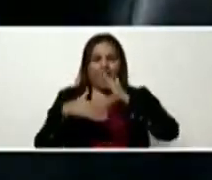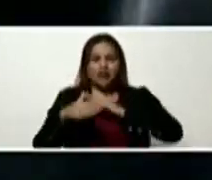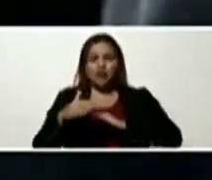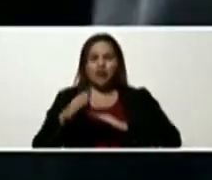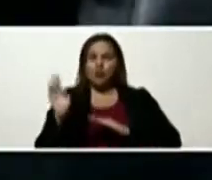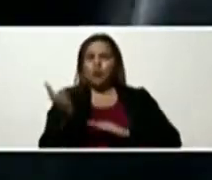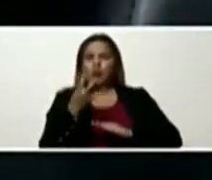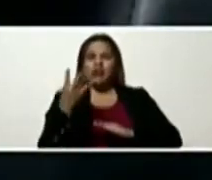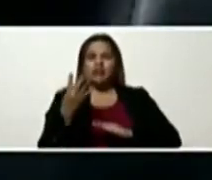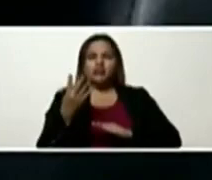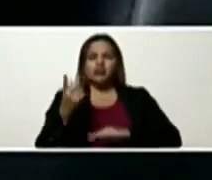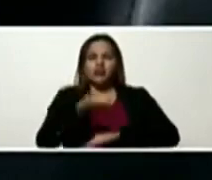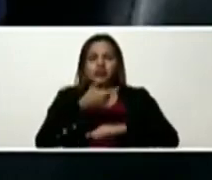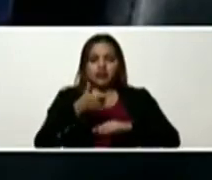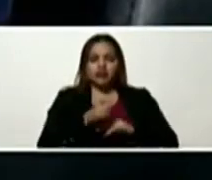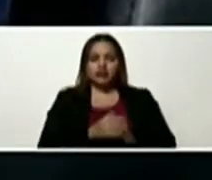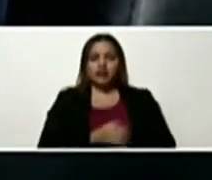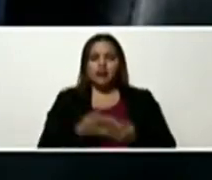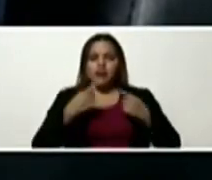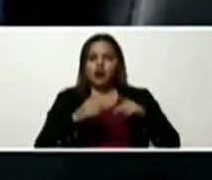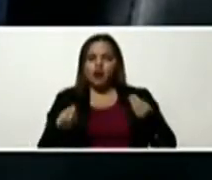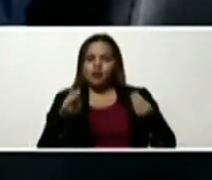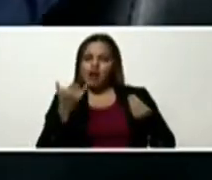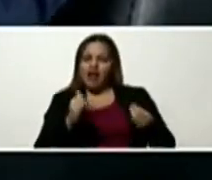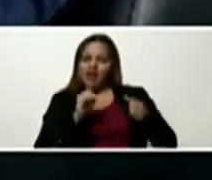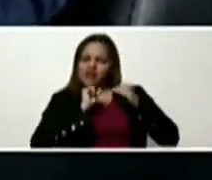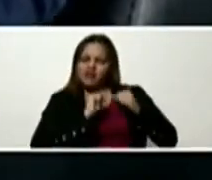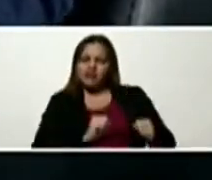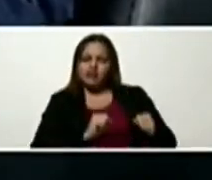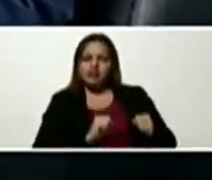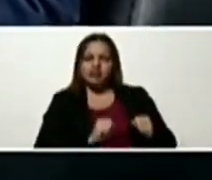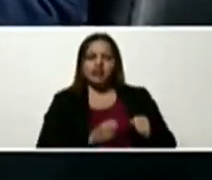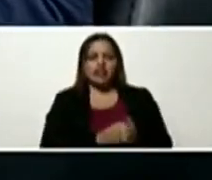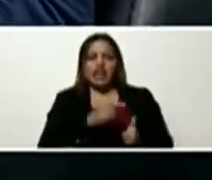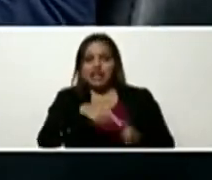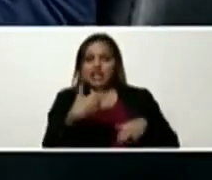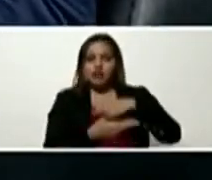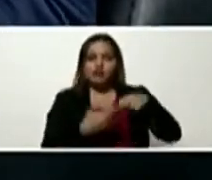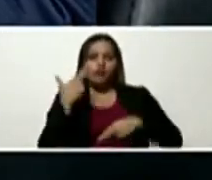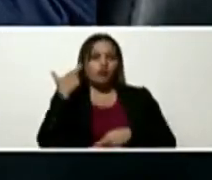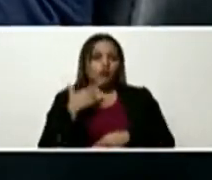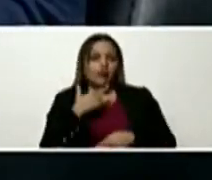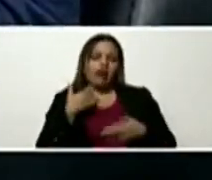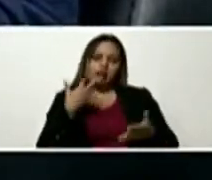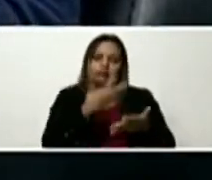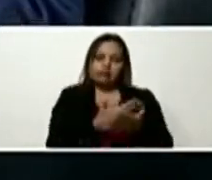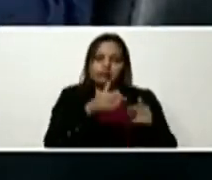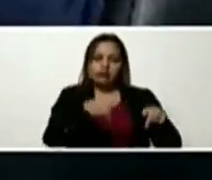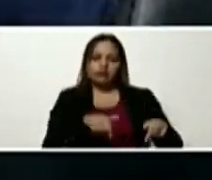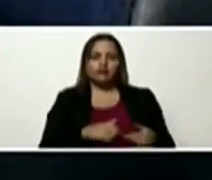pero lo que se ha afianzado en esta revolución bolivariana,